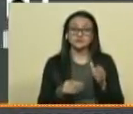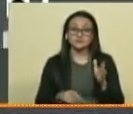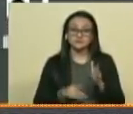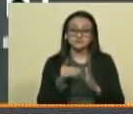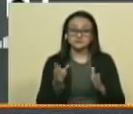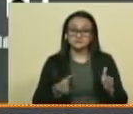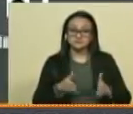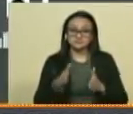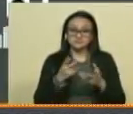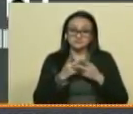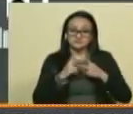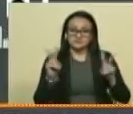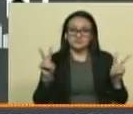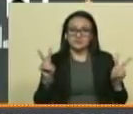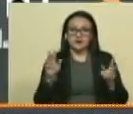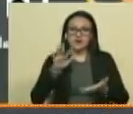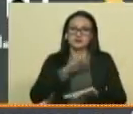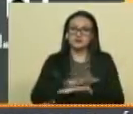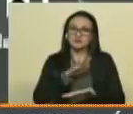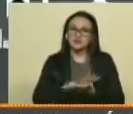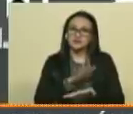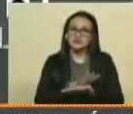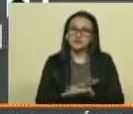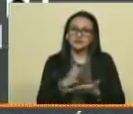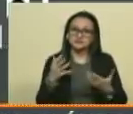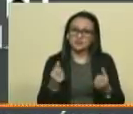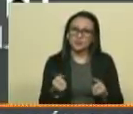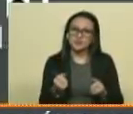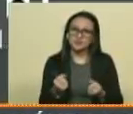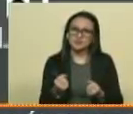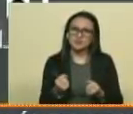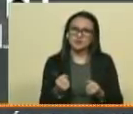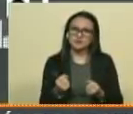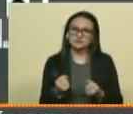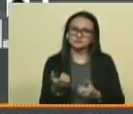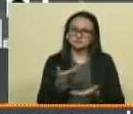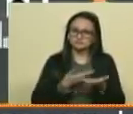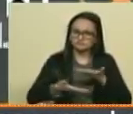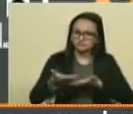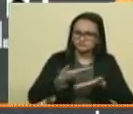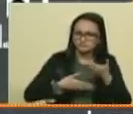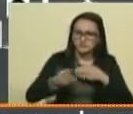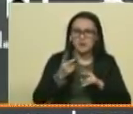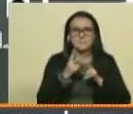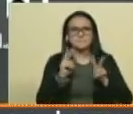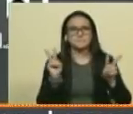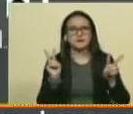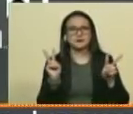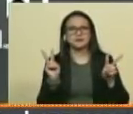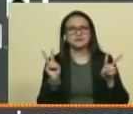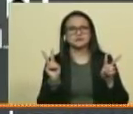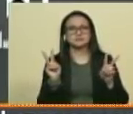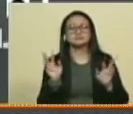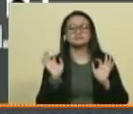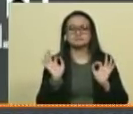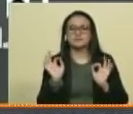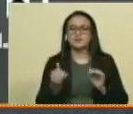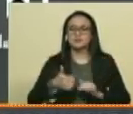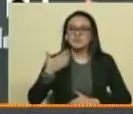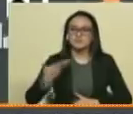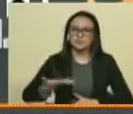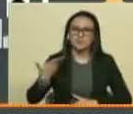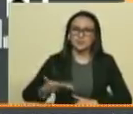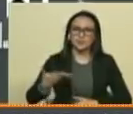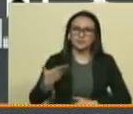el camino de la paz, de la tranquilidad, de la seguridad, de la convivencia en paz, que es la bandera fundamental que levanta